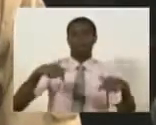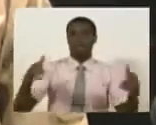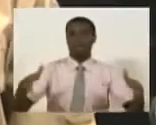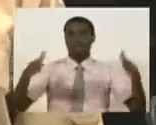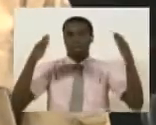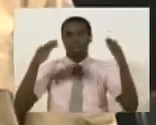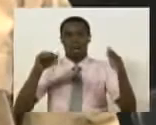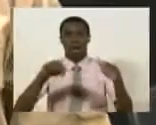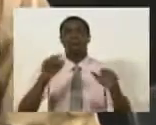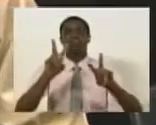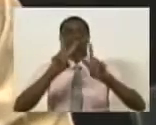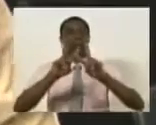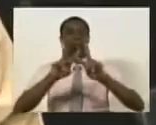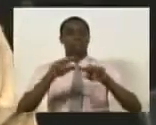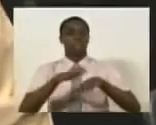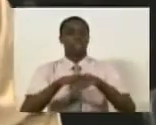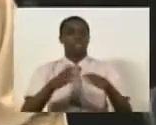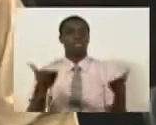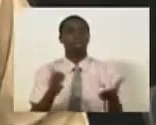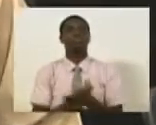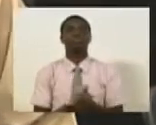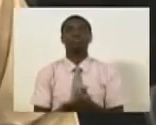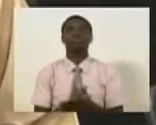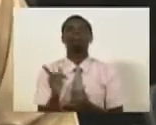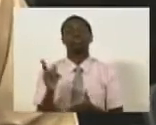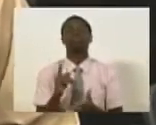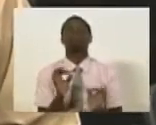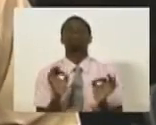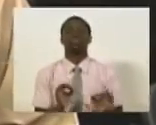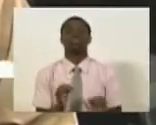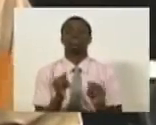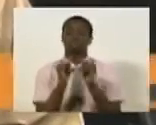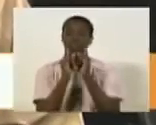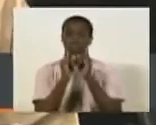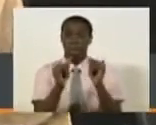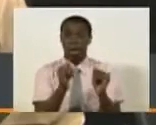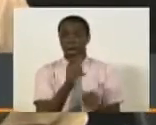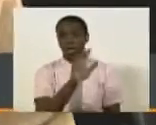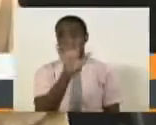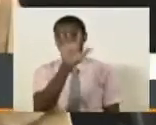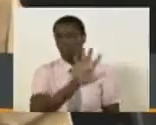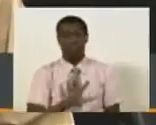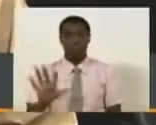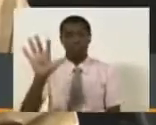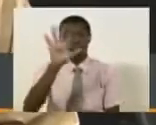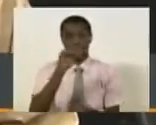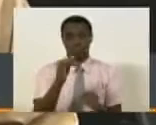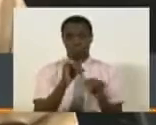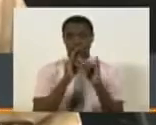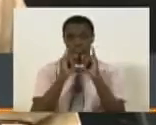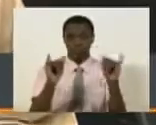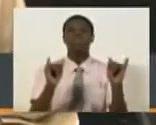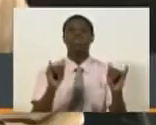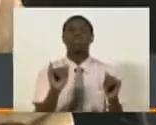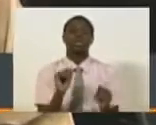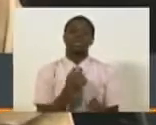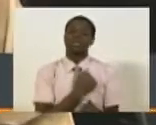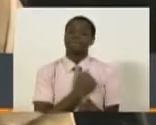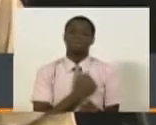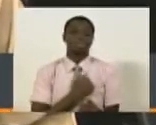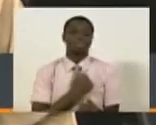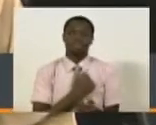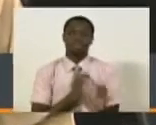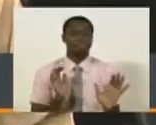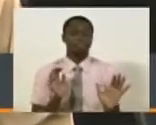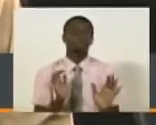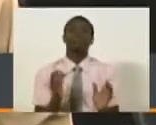Ministerio? No, cumplimos con informarle al país que lamentablemente hemos sufrido